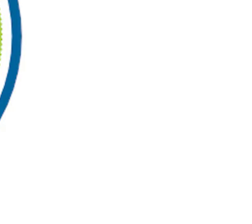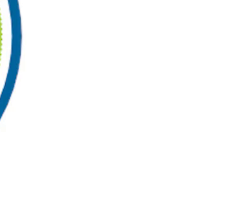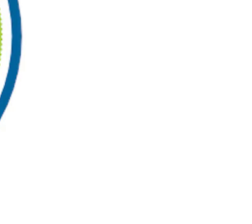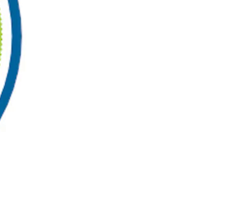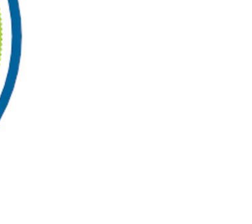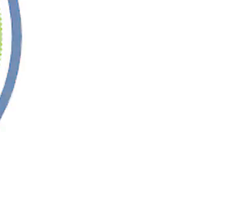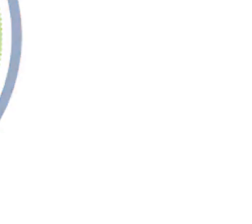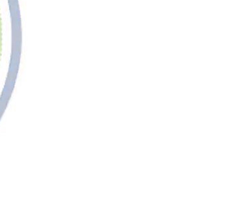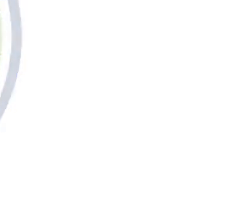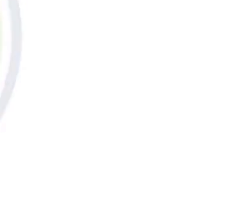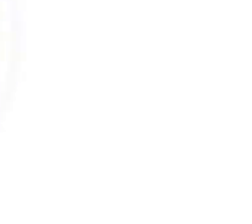¡Gracias!